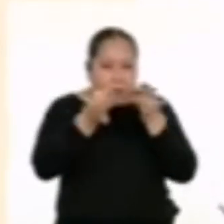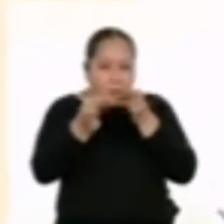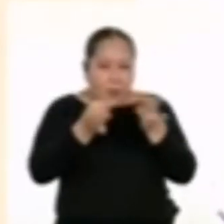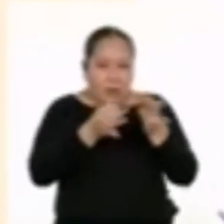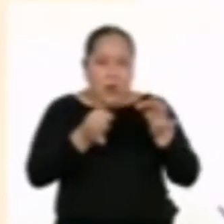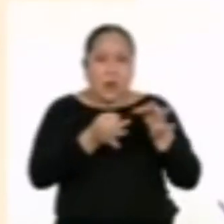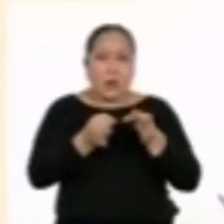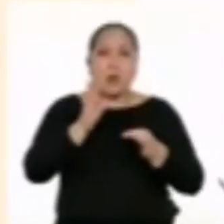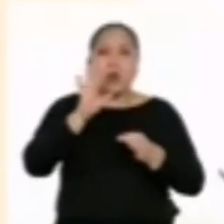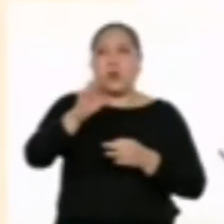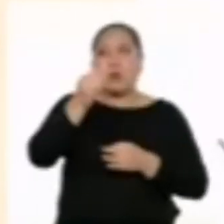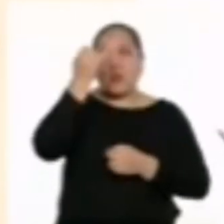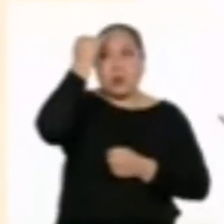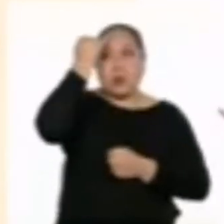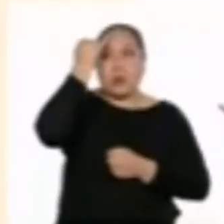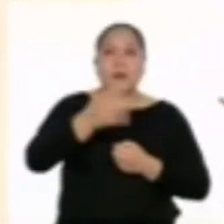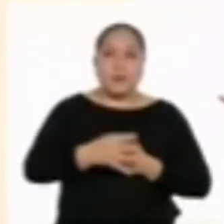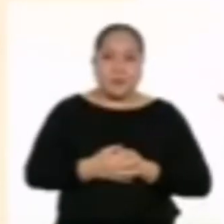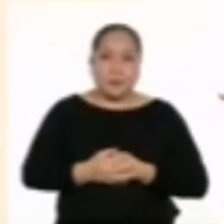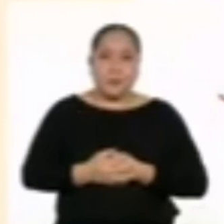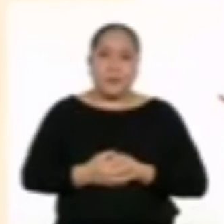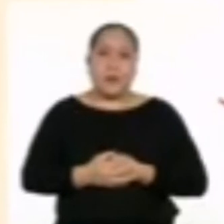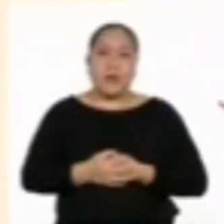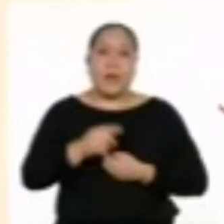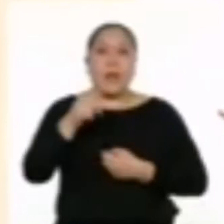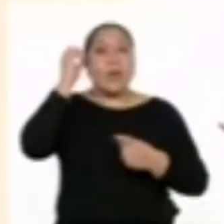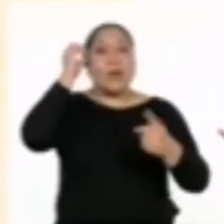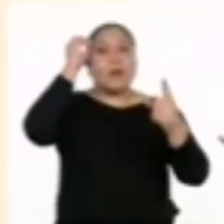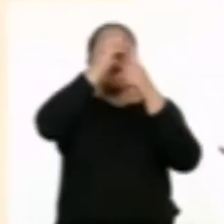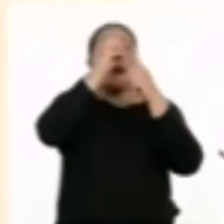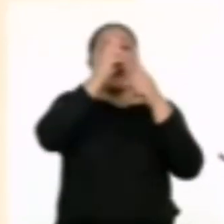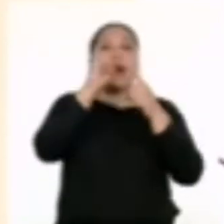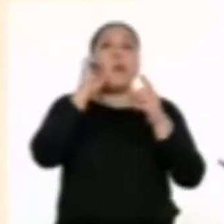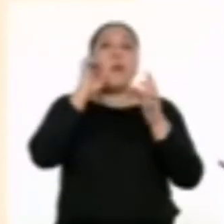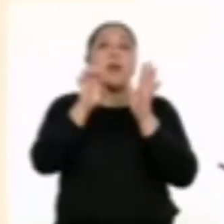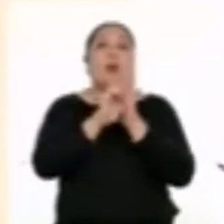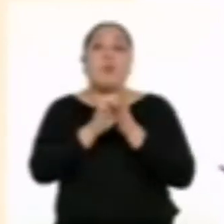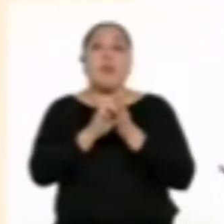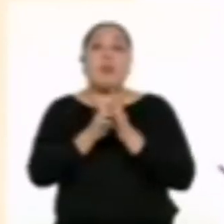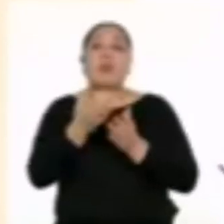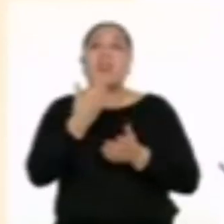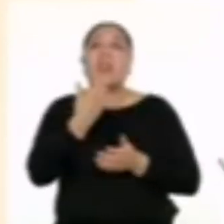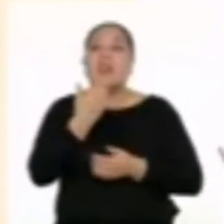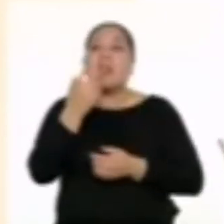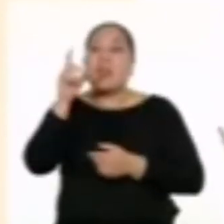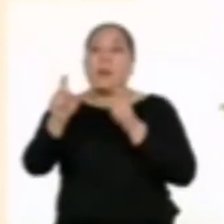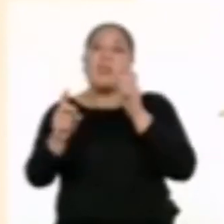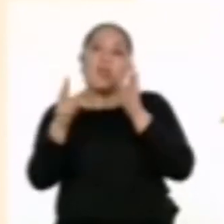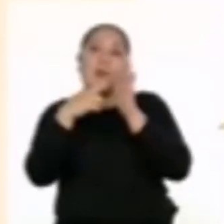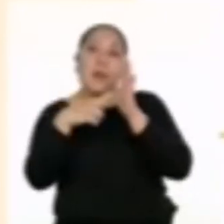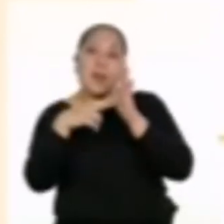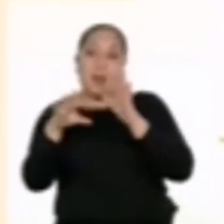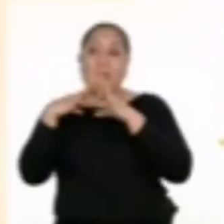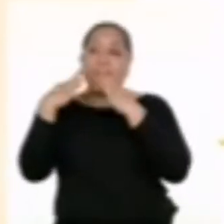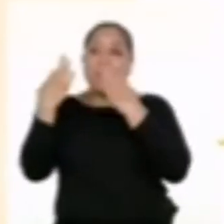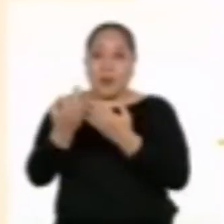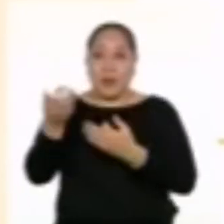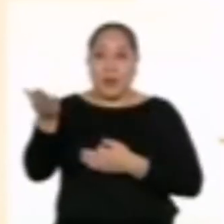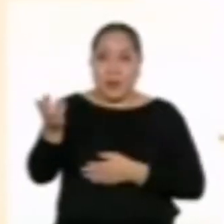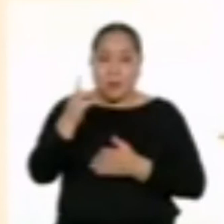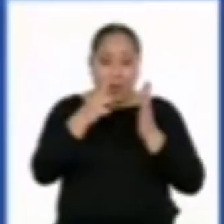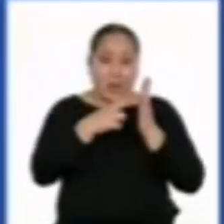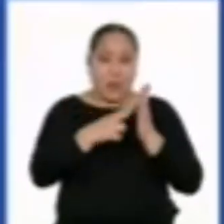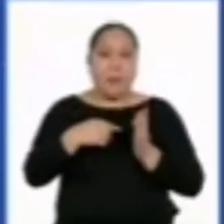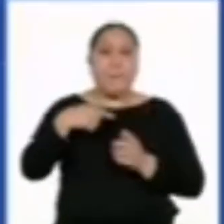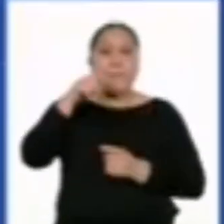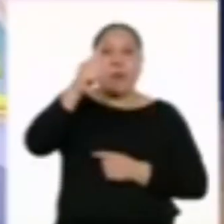desde nuestro contexto más cercano. Como nuestro destinatario van a ser nuestros familiares, sugiero que lo hagan pensando